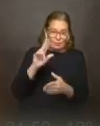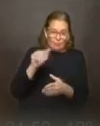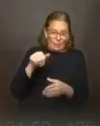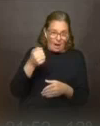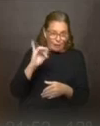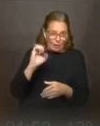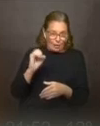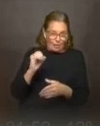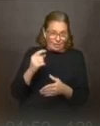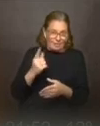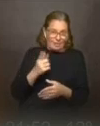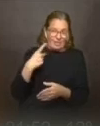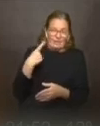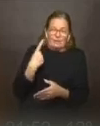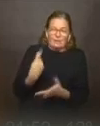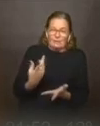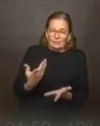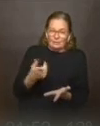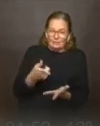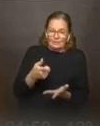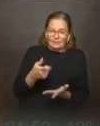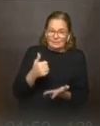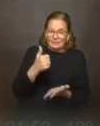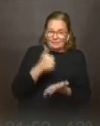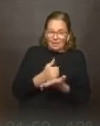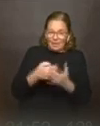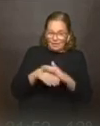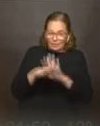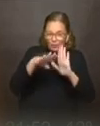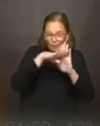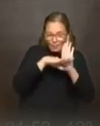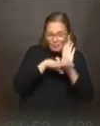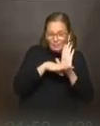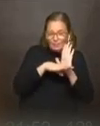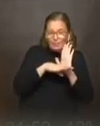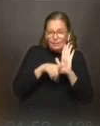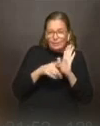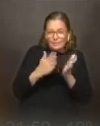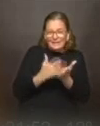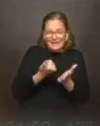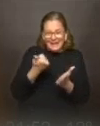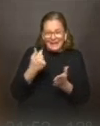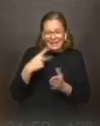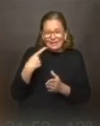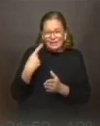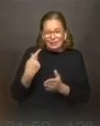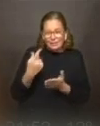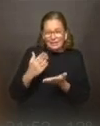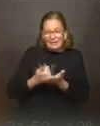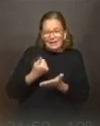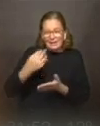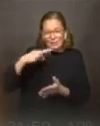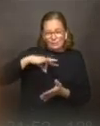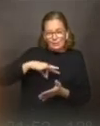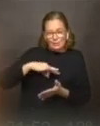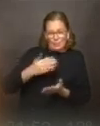director, en el sentido de que existen dentro de la normativa el sumario con separación del cargo y retención de haberes es como un extremo